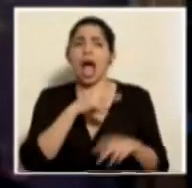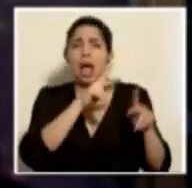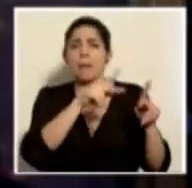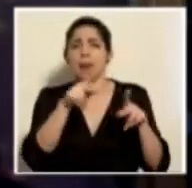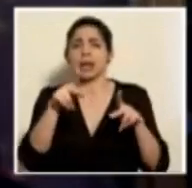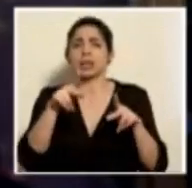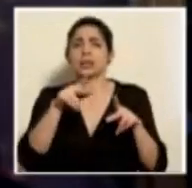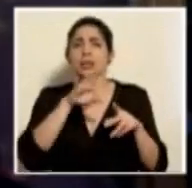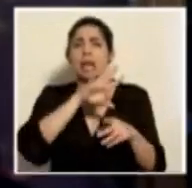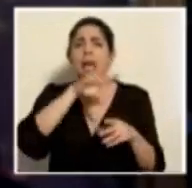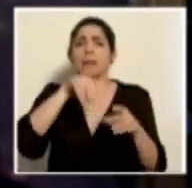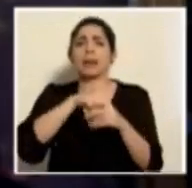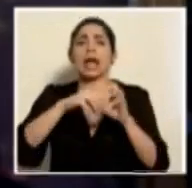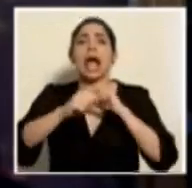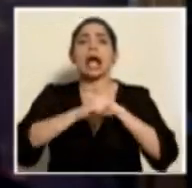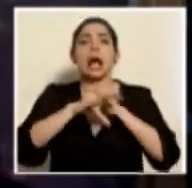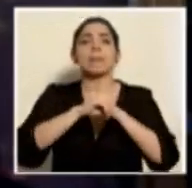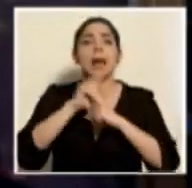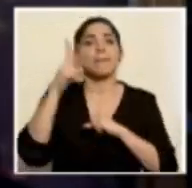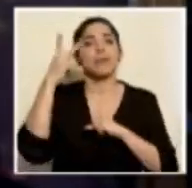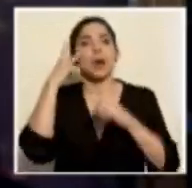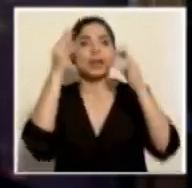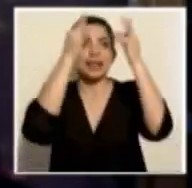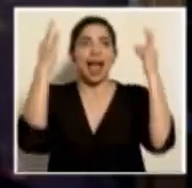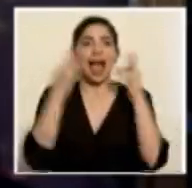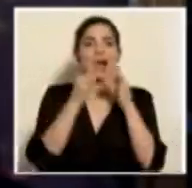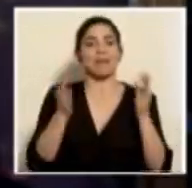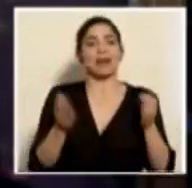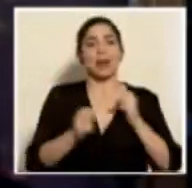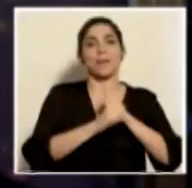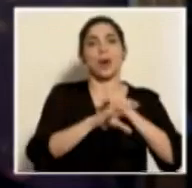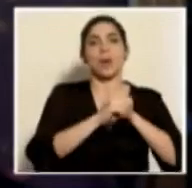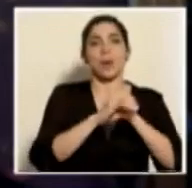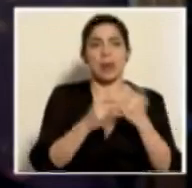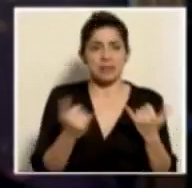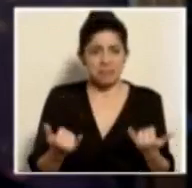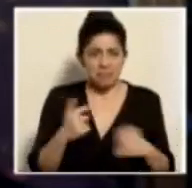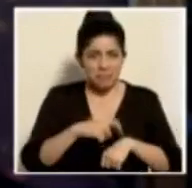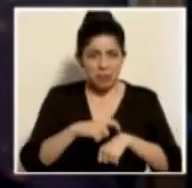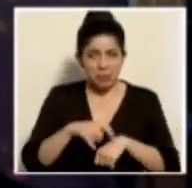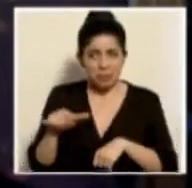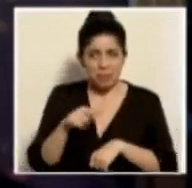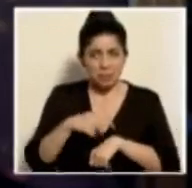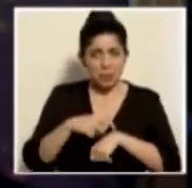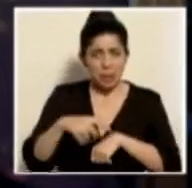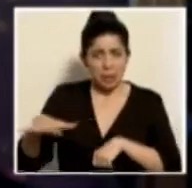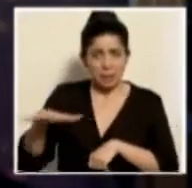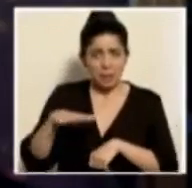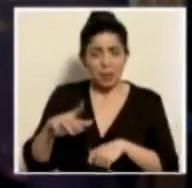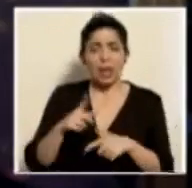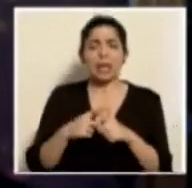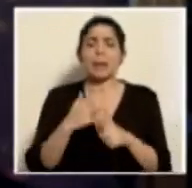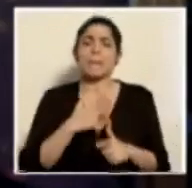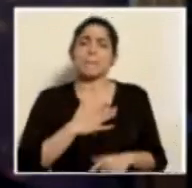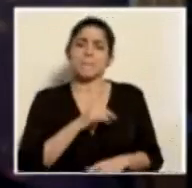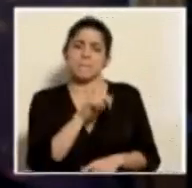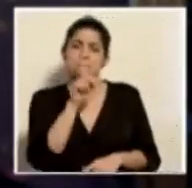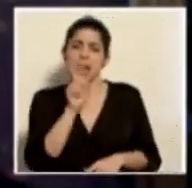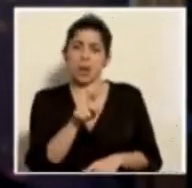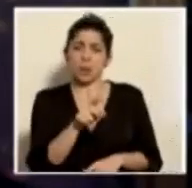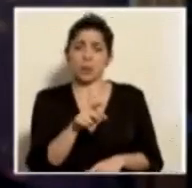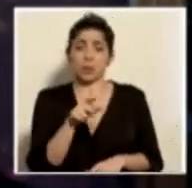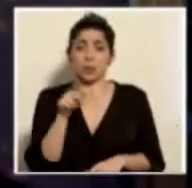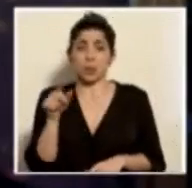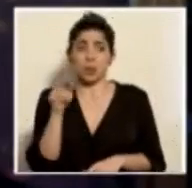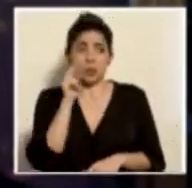de campaña política en estos instantes. Mi pregunta va en el sentido de hasta dónde estas